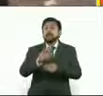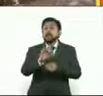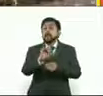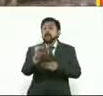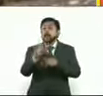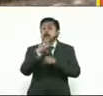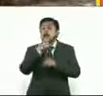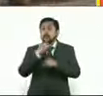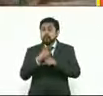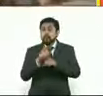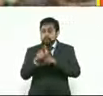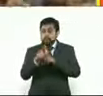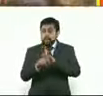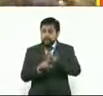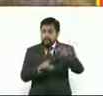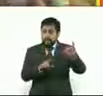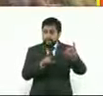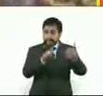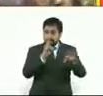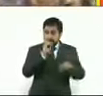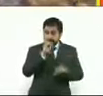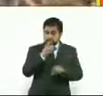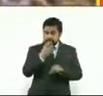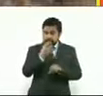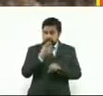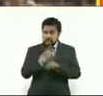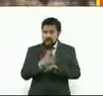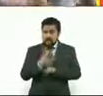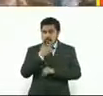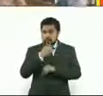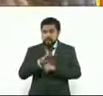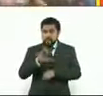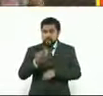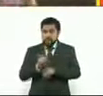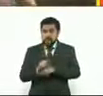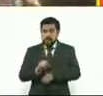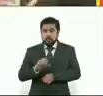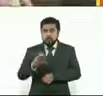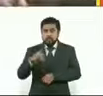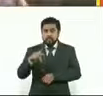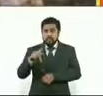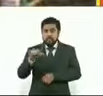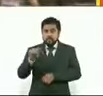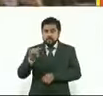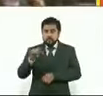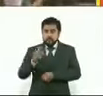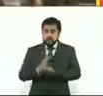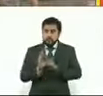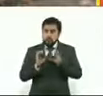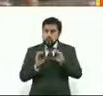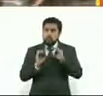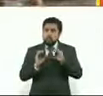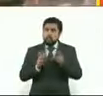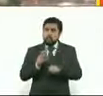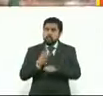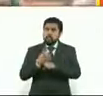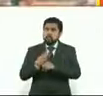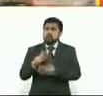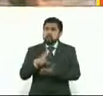que lo vemos a la izquierda de la pantalla, colocado en la tercera posición, y detrás de él viene Jorge Cruz, que parecía por un instante